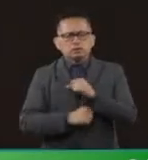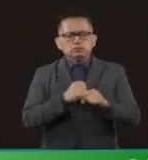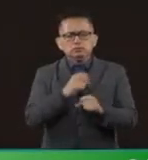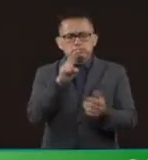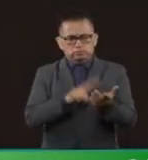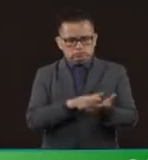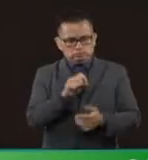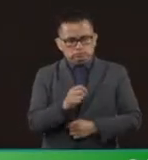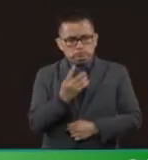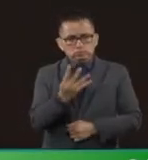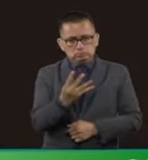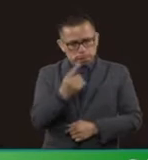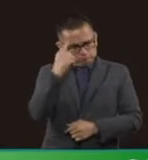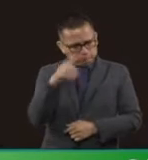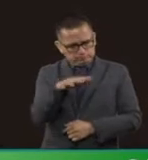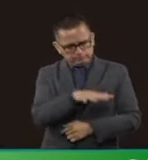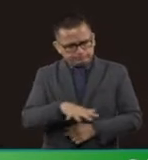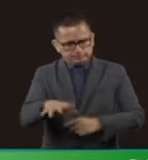del bienestar familiar.